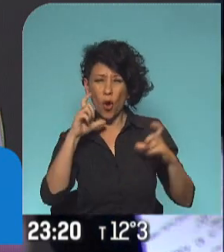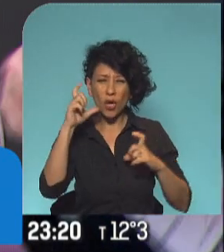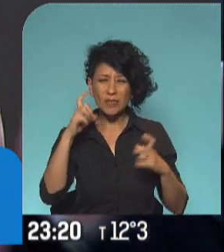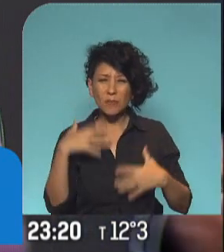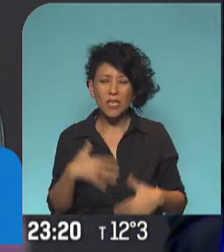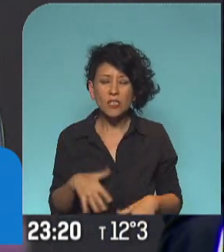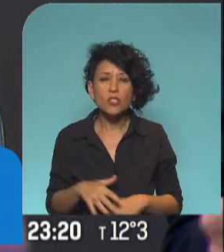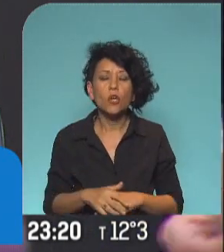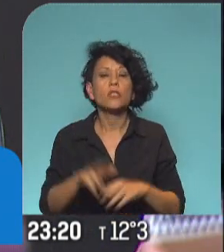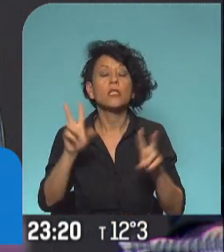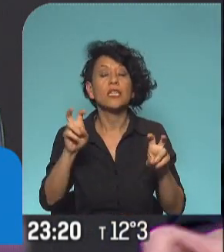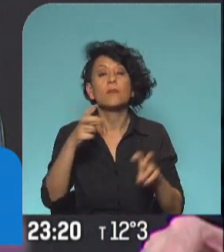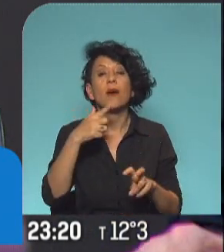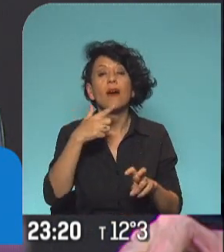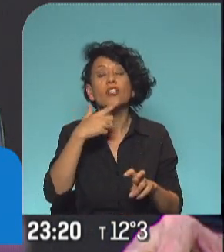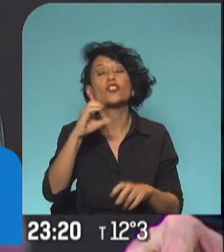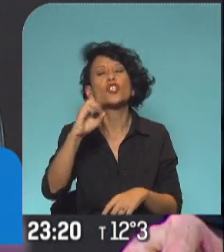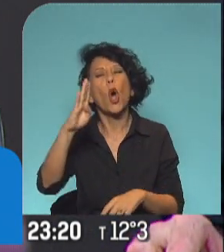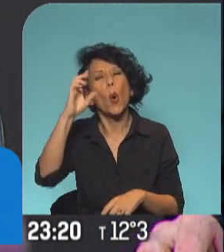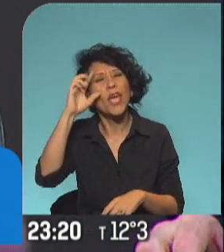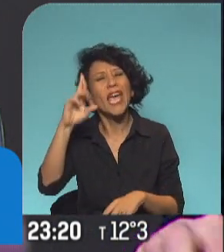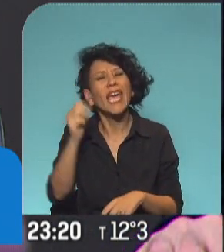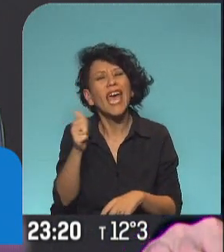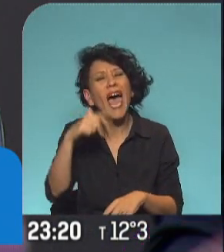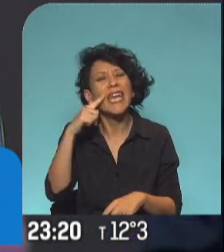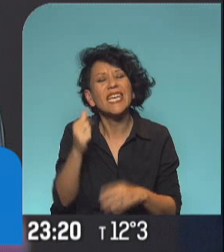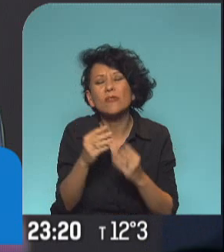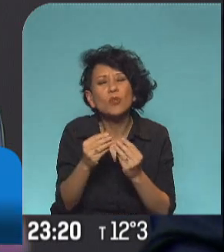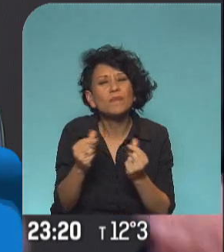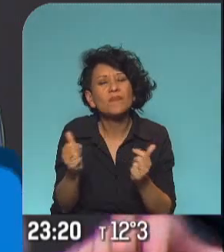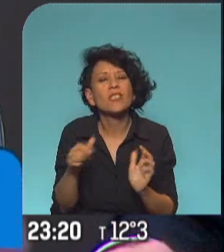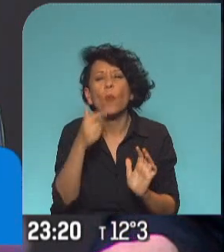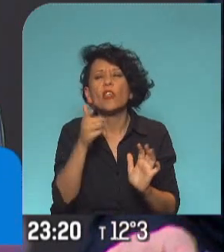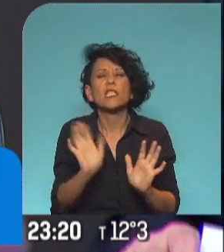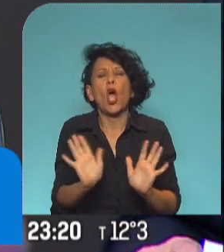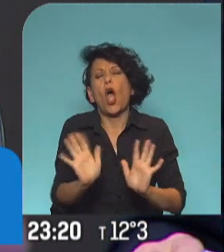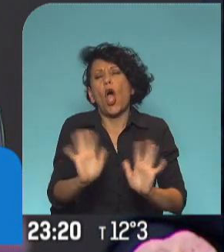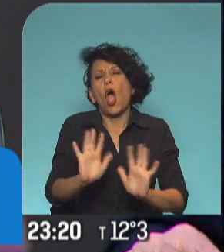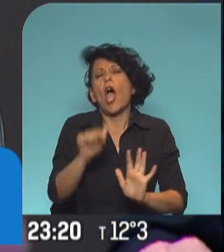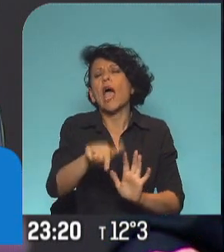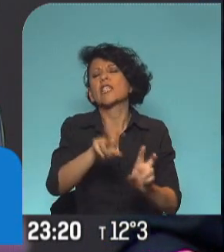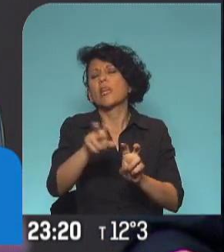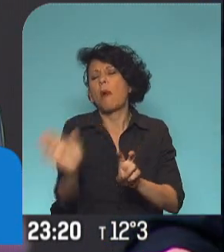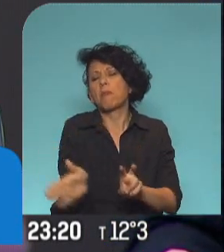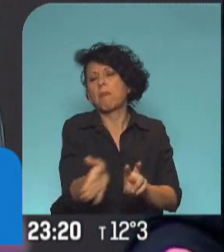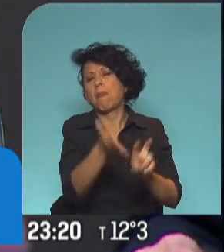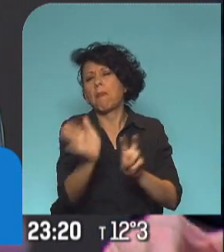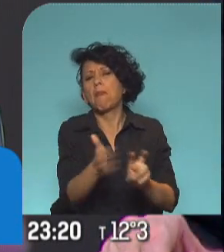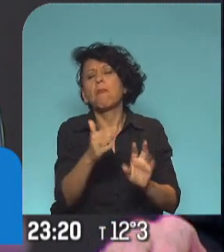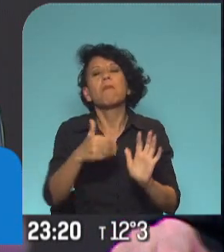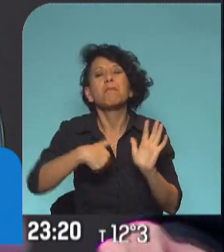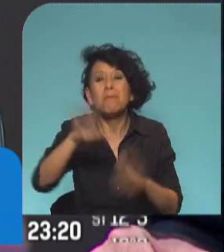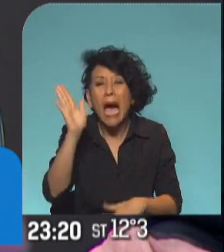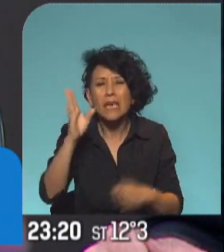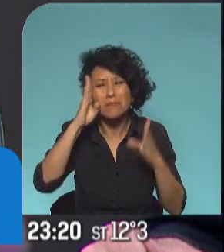tema soberanía fue bastante leve, como diciendo, es un tema que lo vamos a dejar pasar para ir más